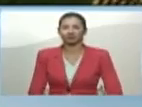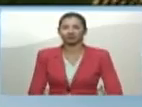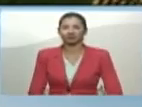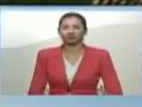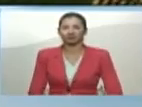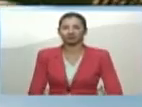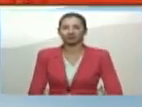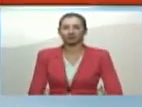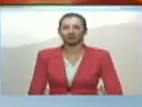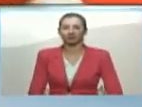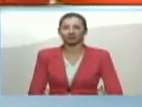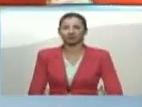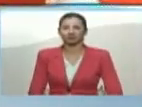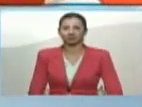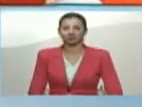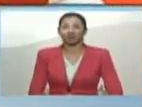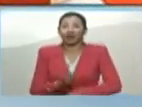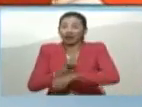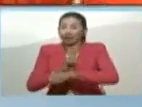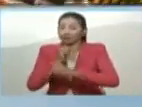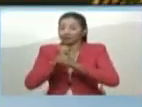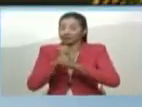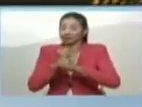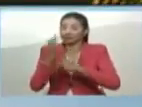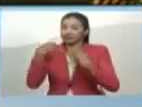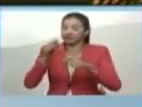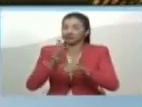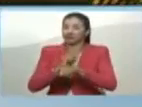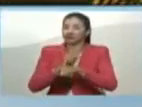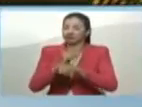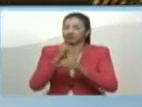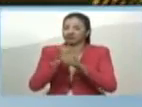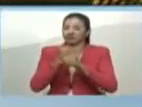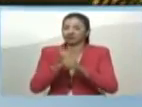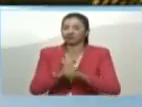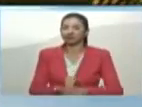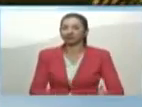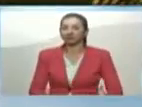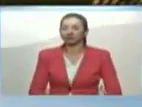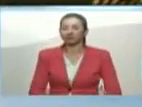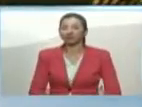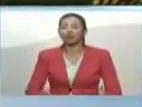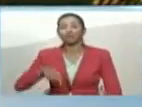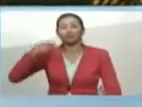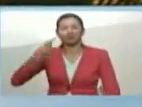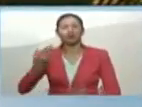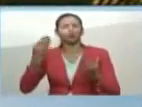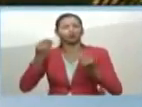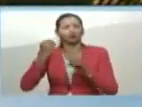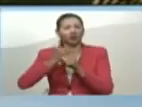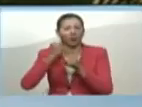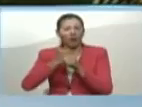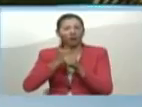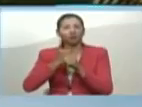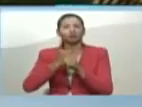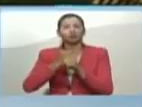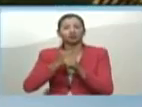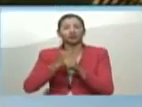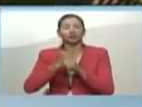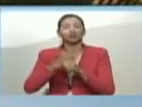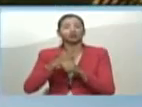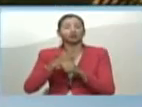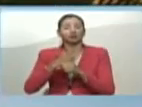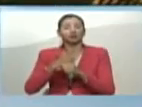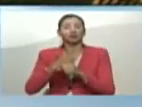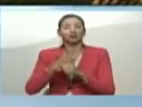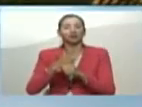Vamos a acelerar un poquito, ¿verdad? Porque tampoco podemos someternos. Tenemos mucho trabajo mañana. Nos puede pegar el